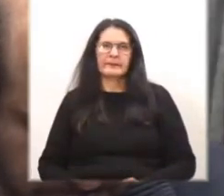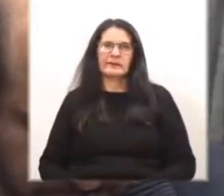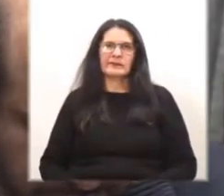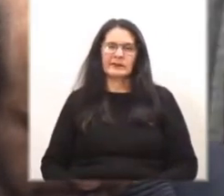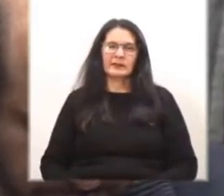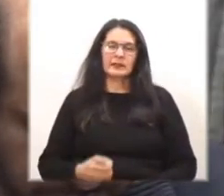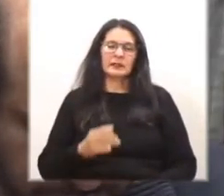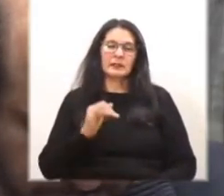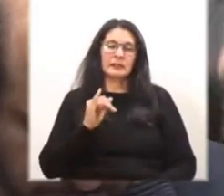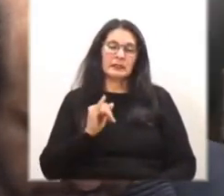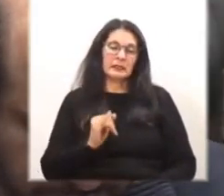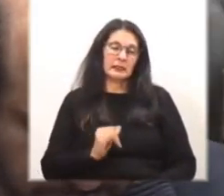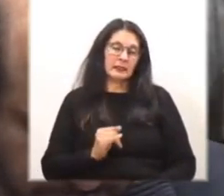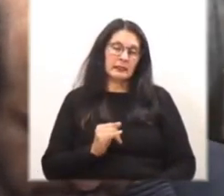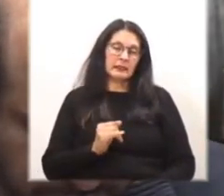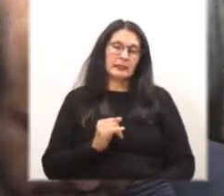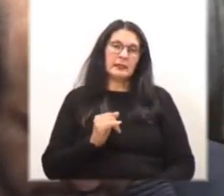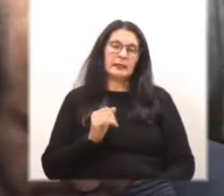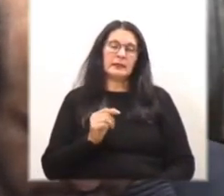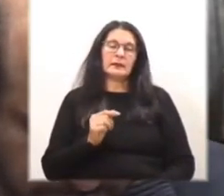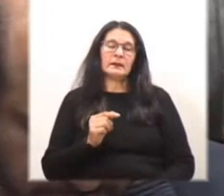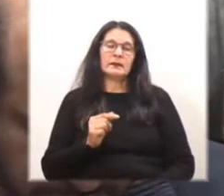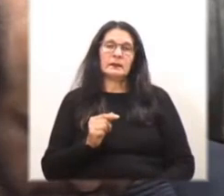Y tan es así, señor presidente,